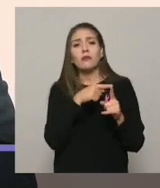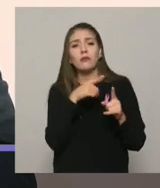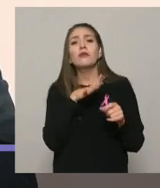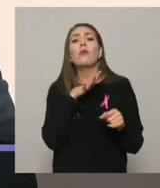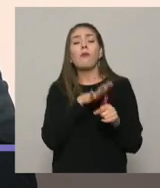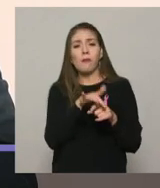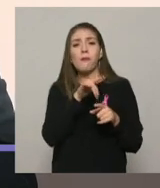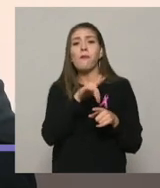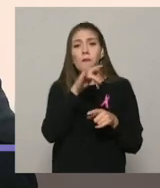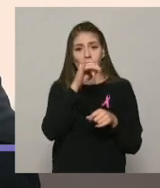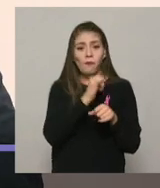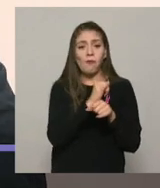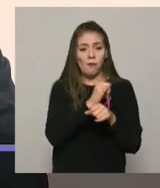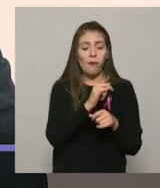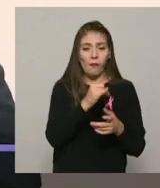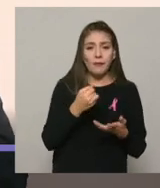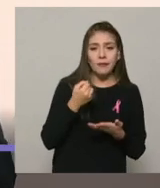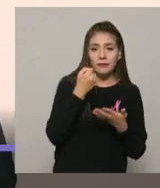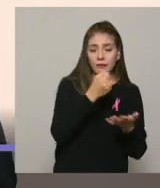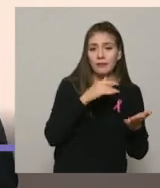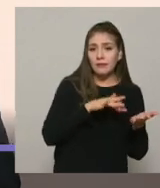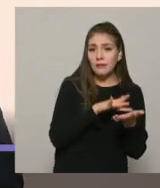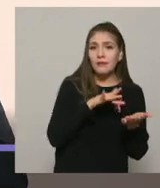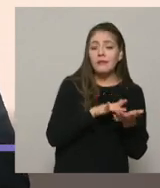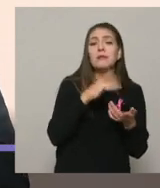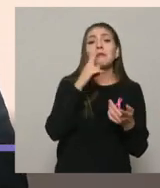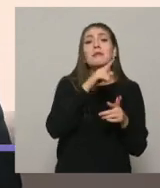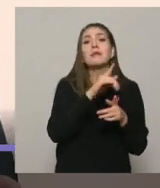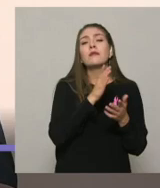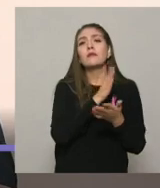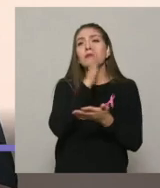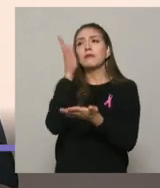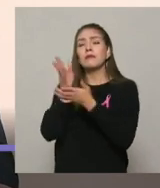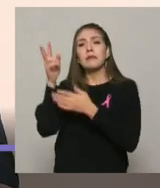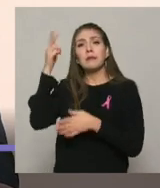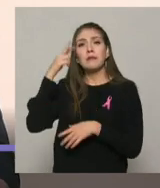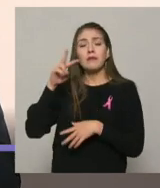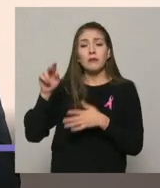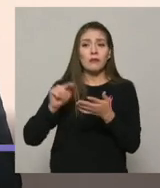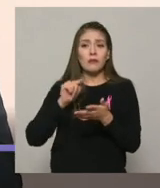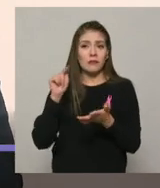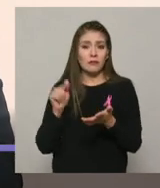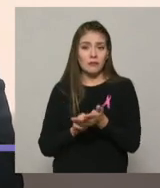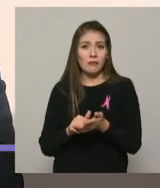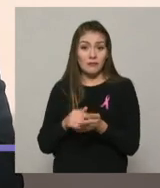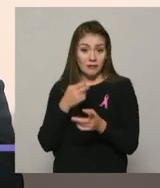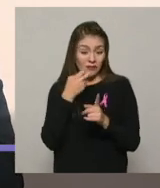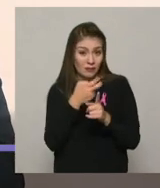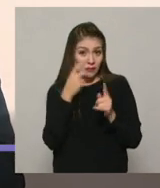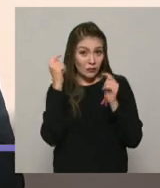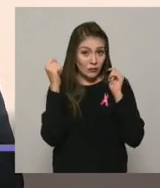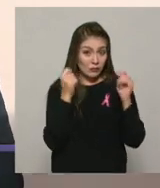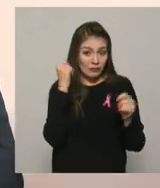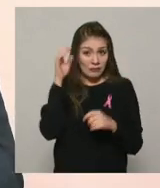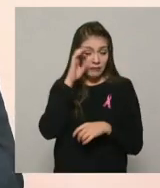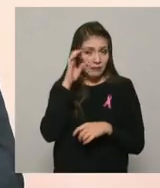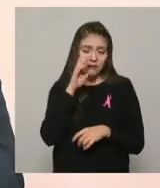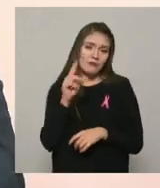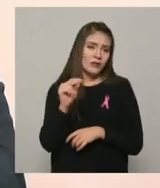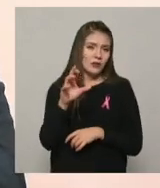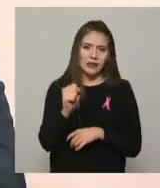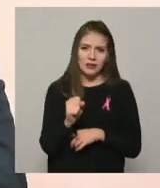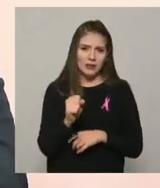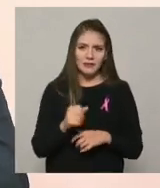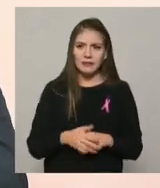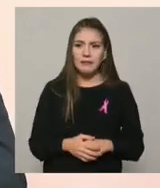apoyar para viajar a qué lugar. Yo no me atrevería a decir que eso es turismo científico. Ahora, es cierto que este gobierno tiene